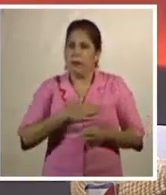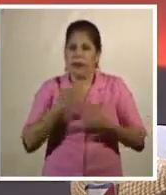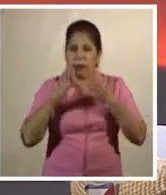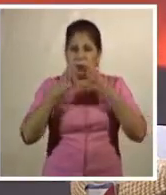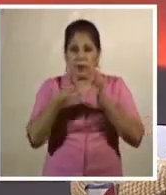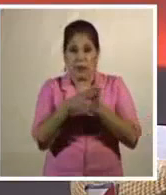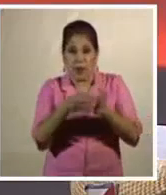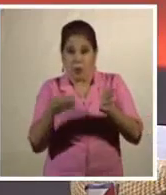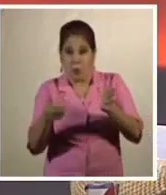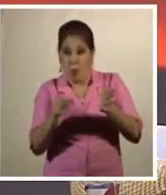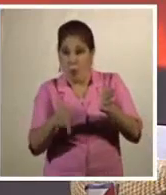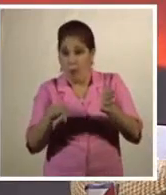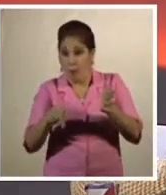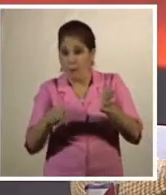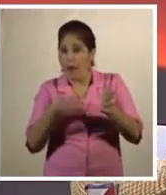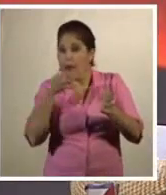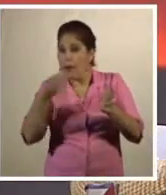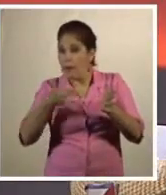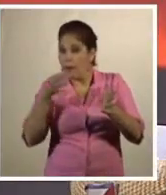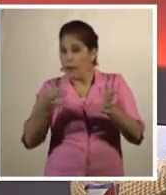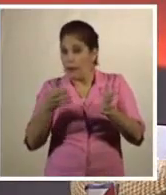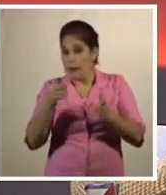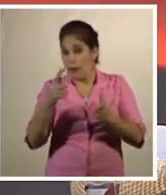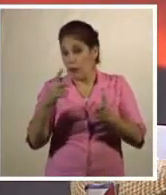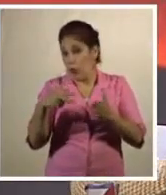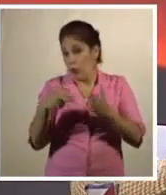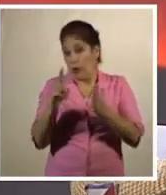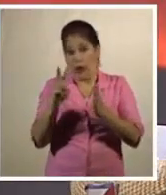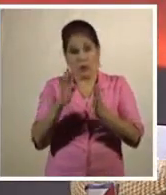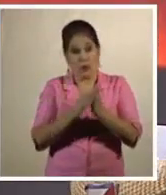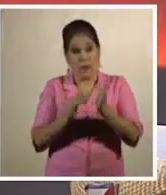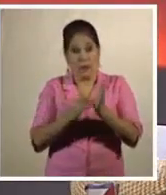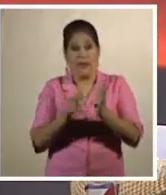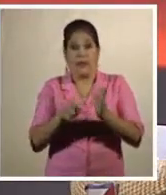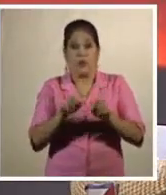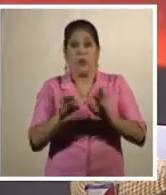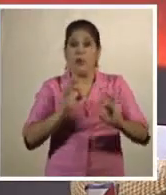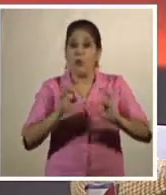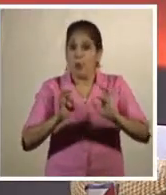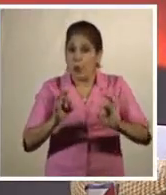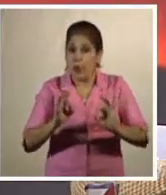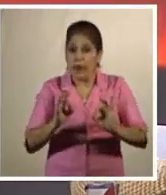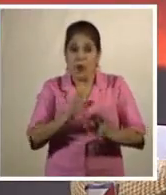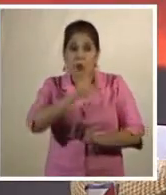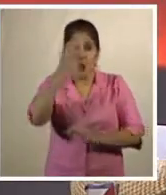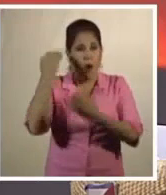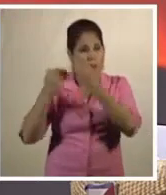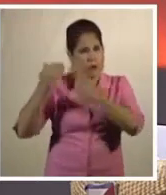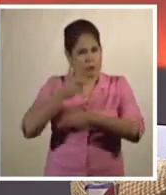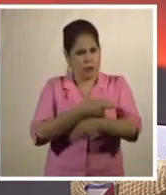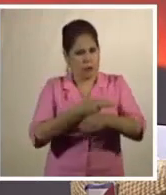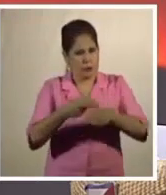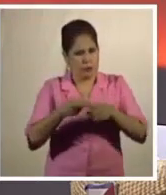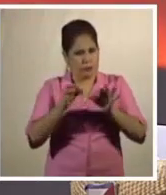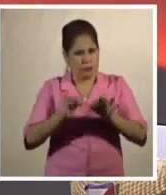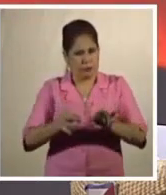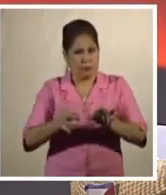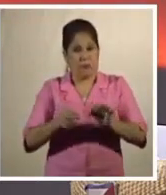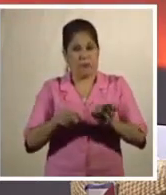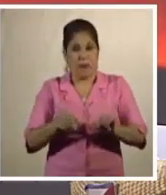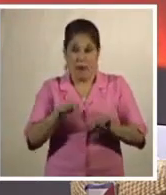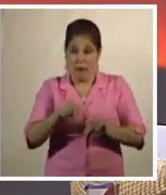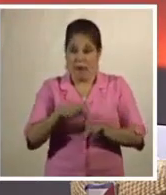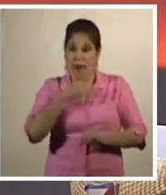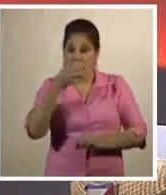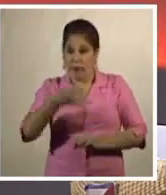personas que son sus pilares para estar bien en un día le dijeron hace 14 meses hay un virus malo y tenemos que protegernos algo inédito para para la